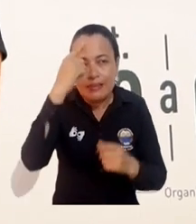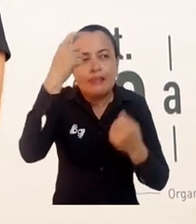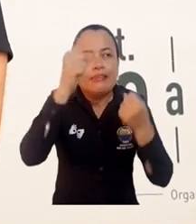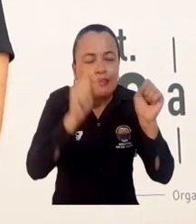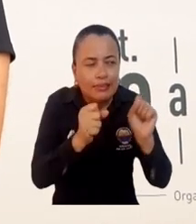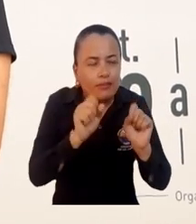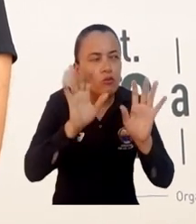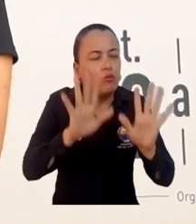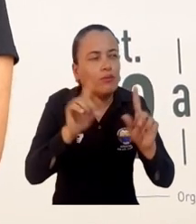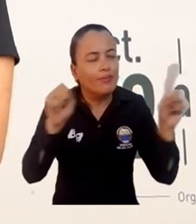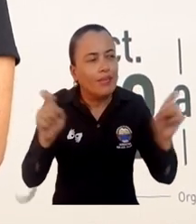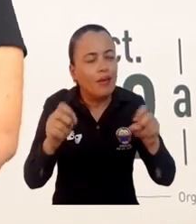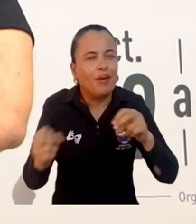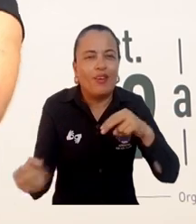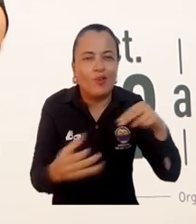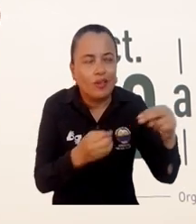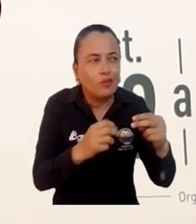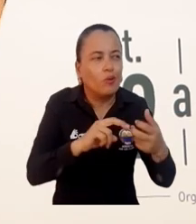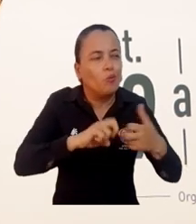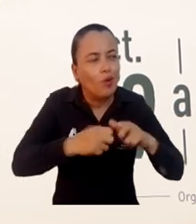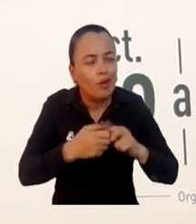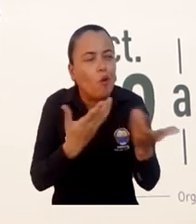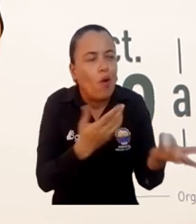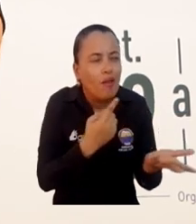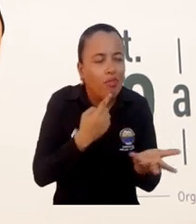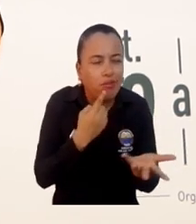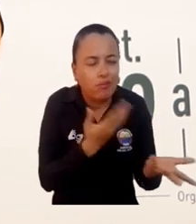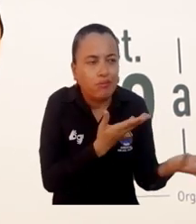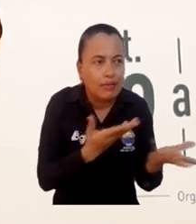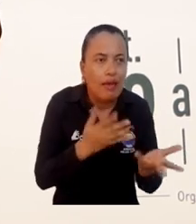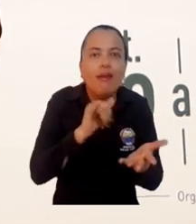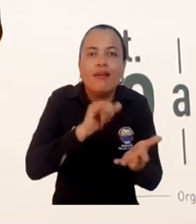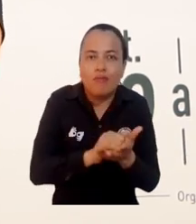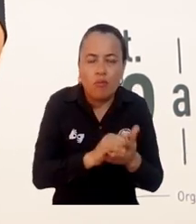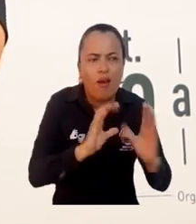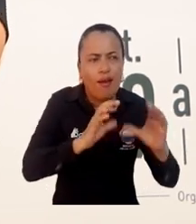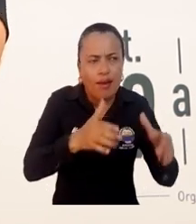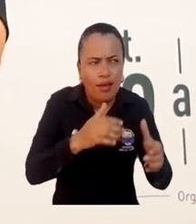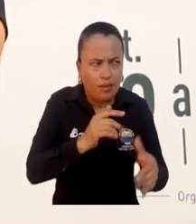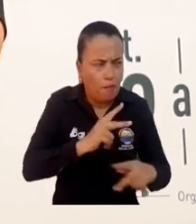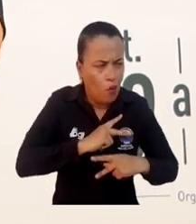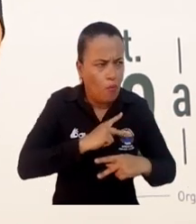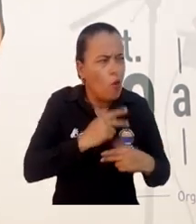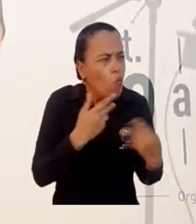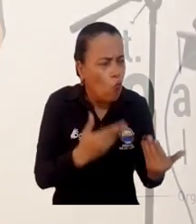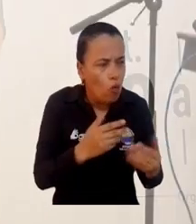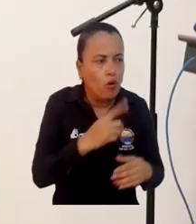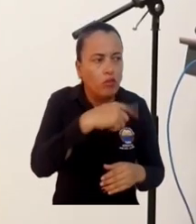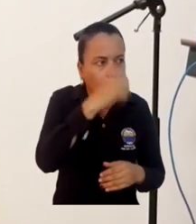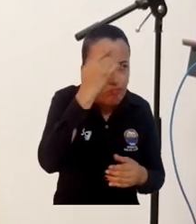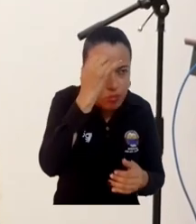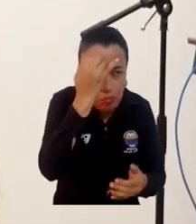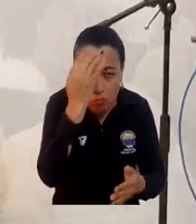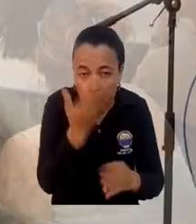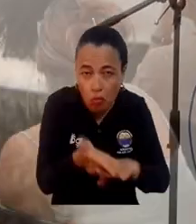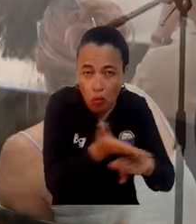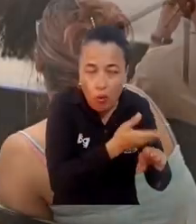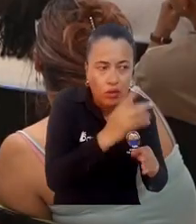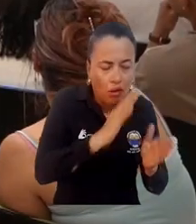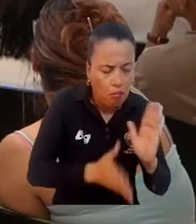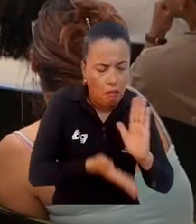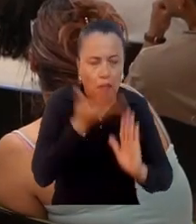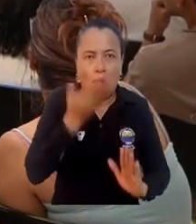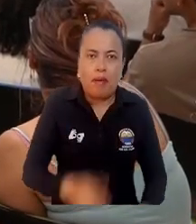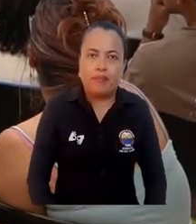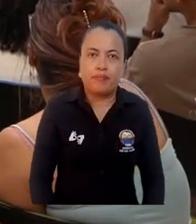amigos preocupados por la educación, por las fallas en la educación, analizando lo que veíamos incluso en nuestras propias clases y buscando las